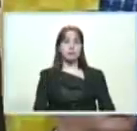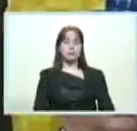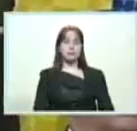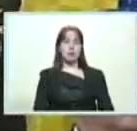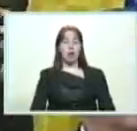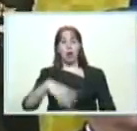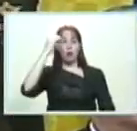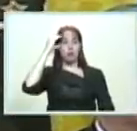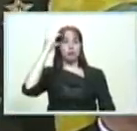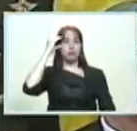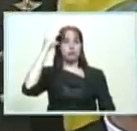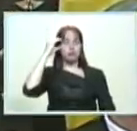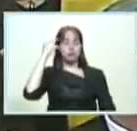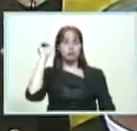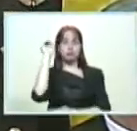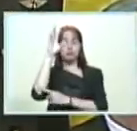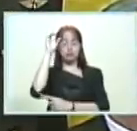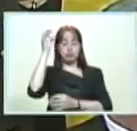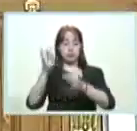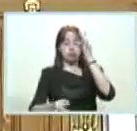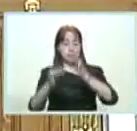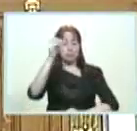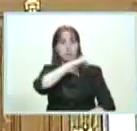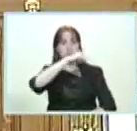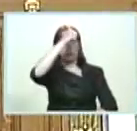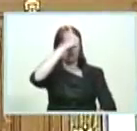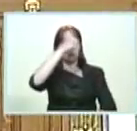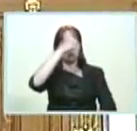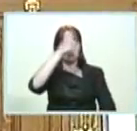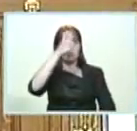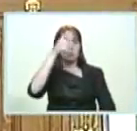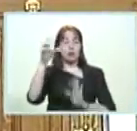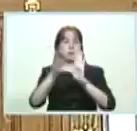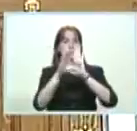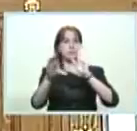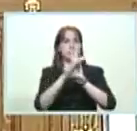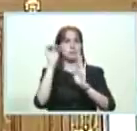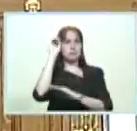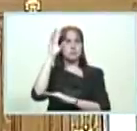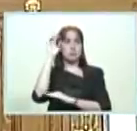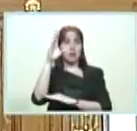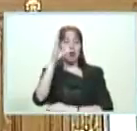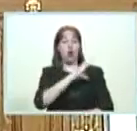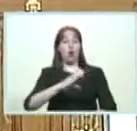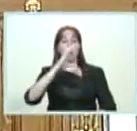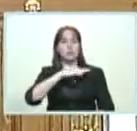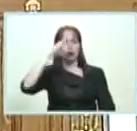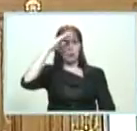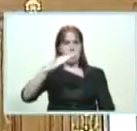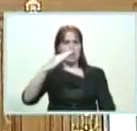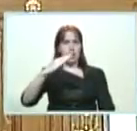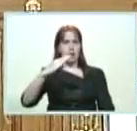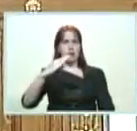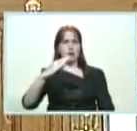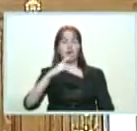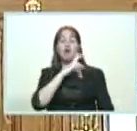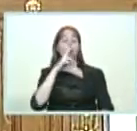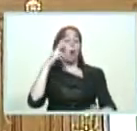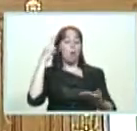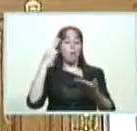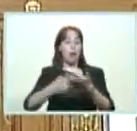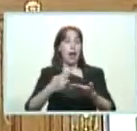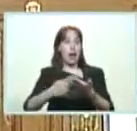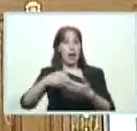la presidenta y la junta directiva de la Asamblea Nacional Constituyente y con la comisión militar que va a nombrar